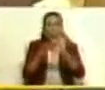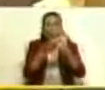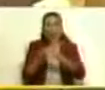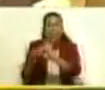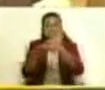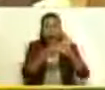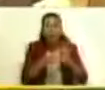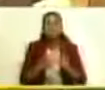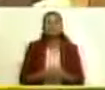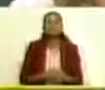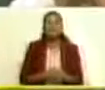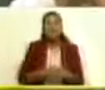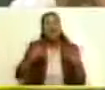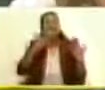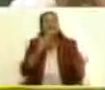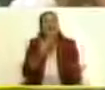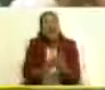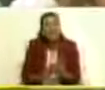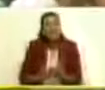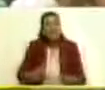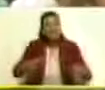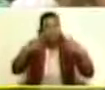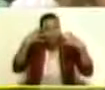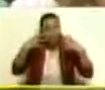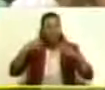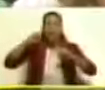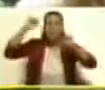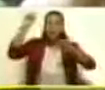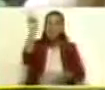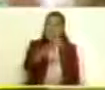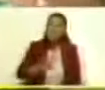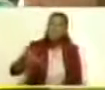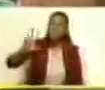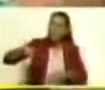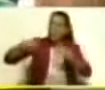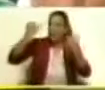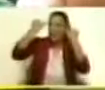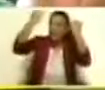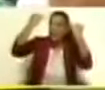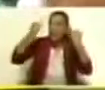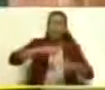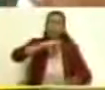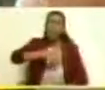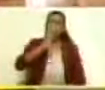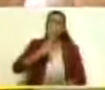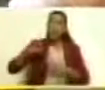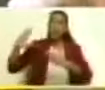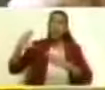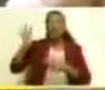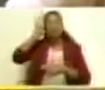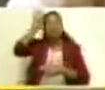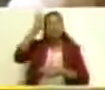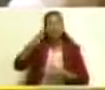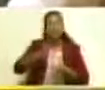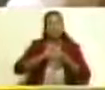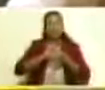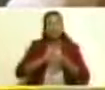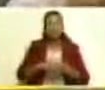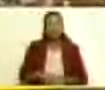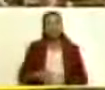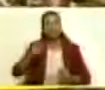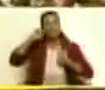común. Gracias y que viva la Venezuela innovadora y comprometida con su futuro.